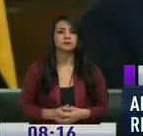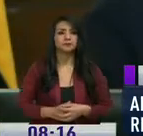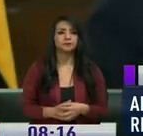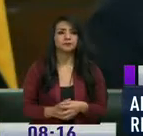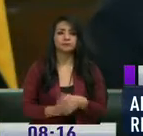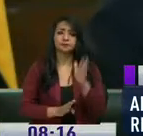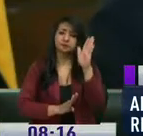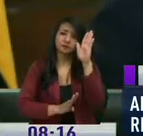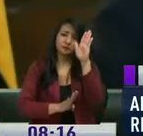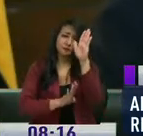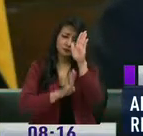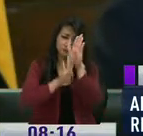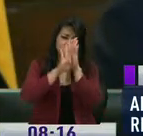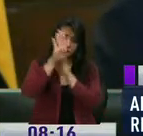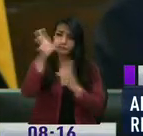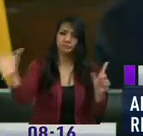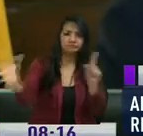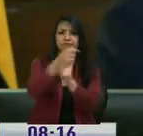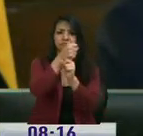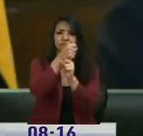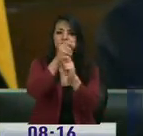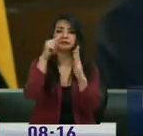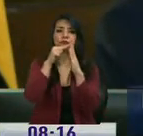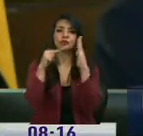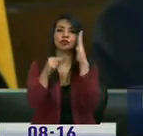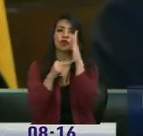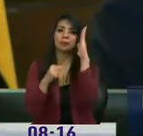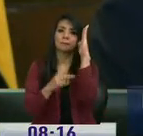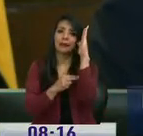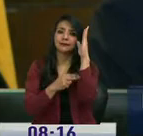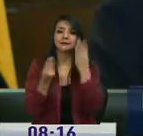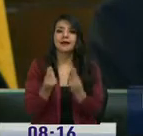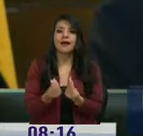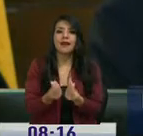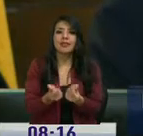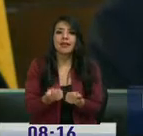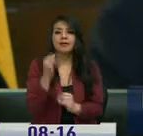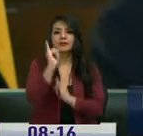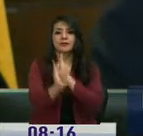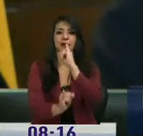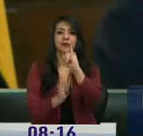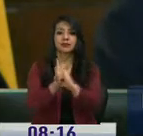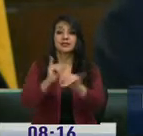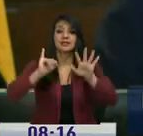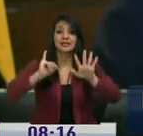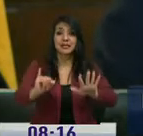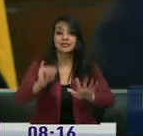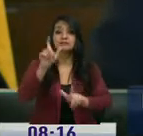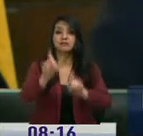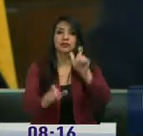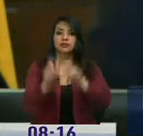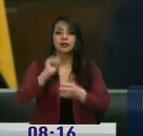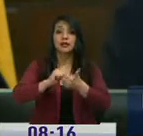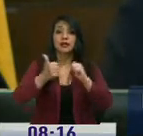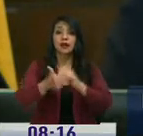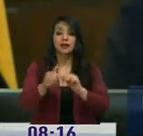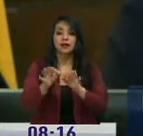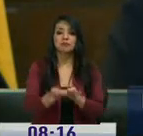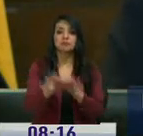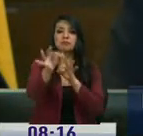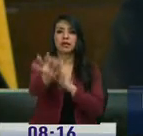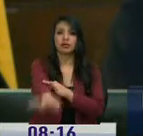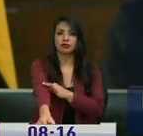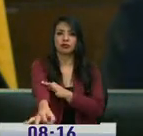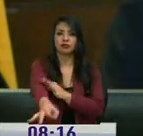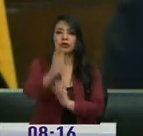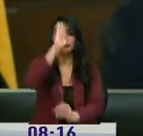hasta cumplir el estándar internacional recomendado de 6 personas por metro cuadrado. Ese es un objetivo